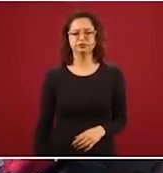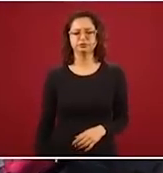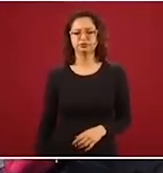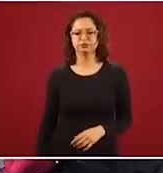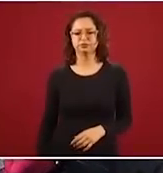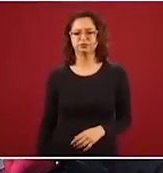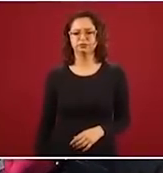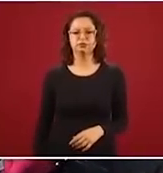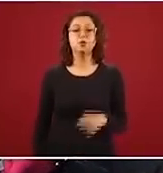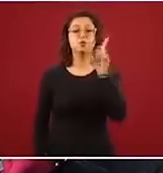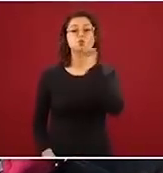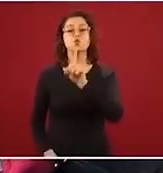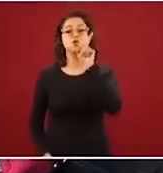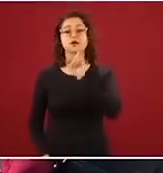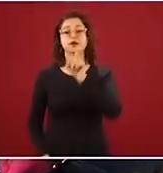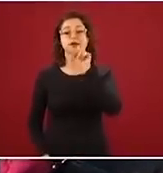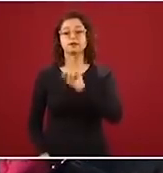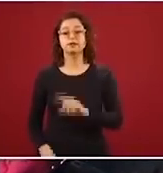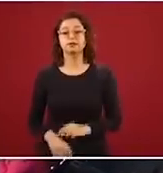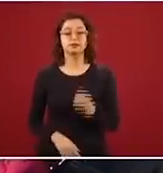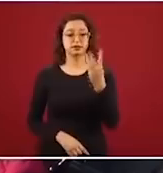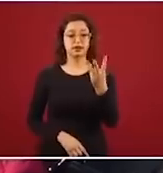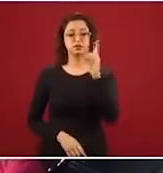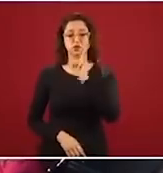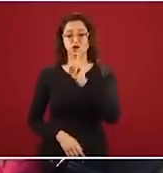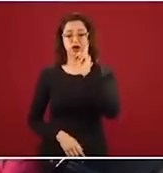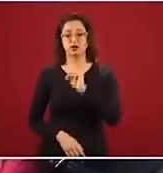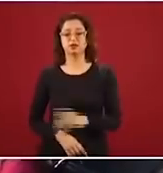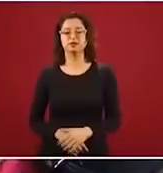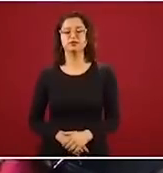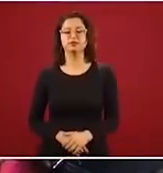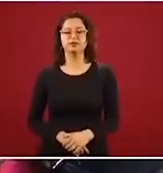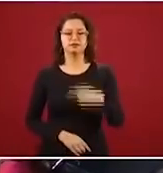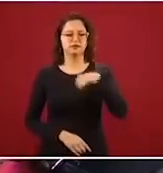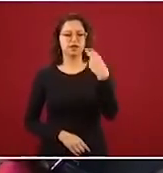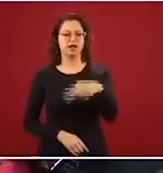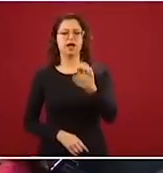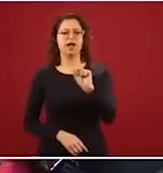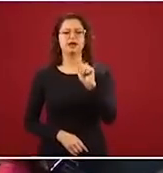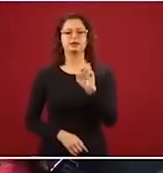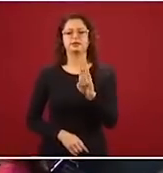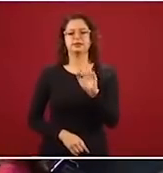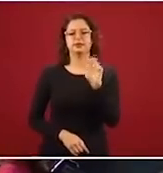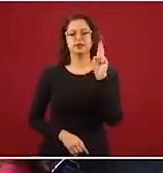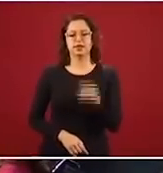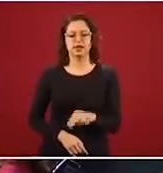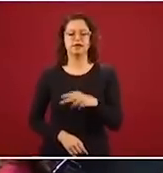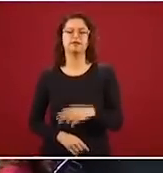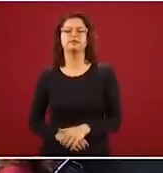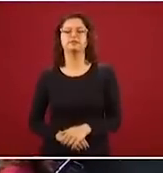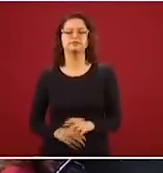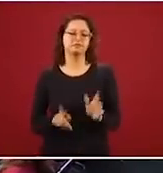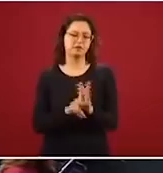Ahí vienen mujeres. Gracias, luego, presidente. Mujeres. Esteban Durán, del Grupo México Publica Diario y Jalisco Publica